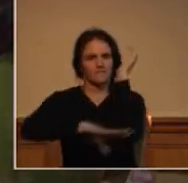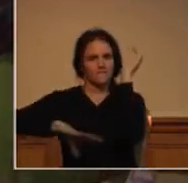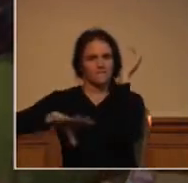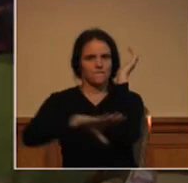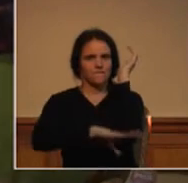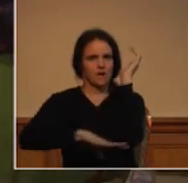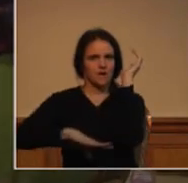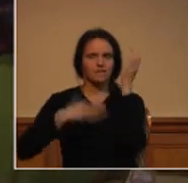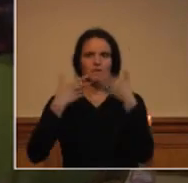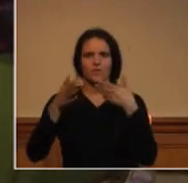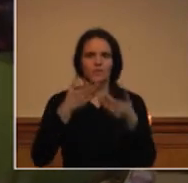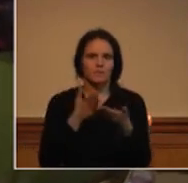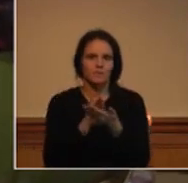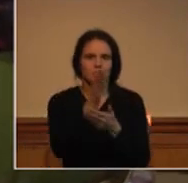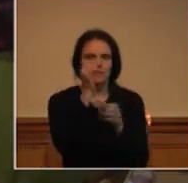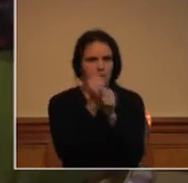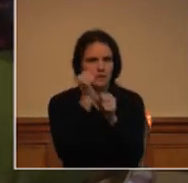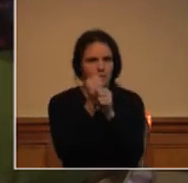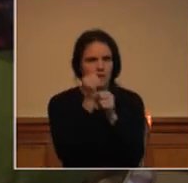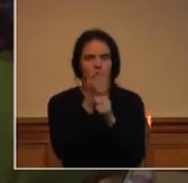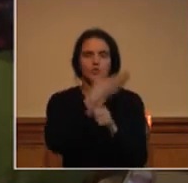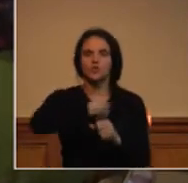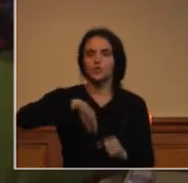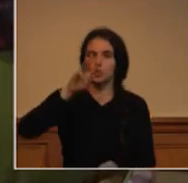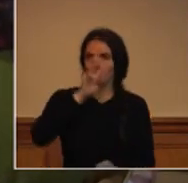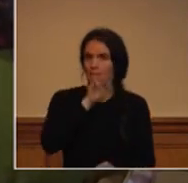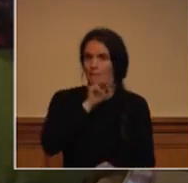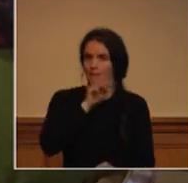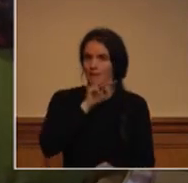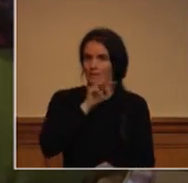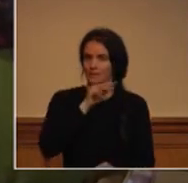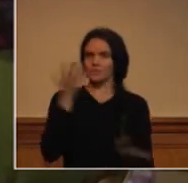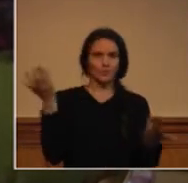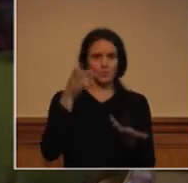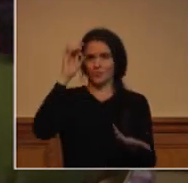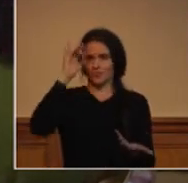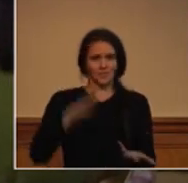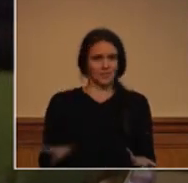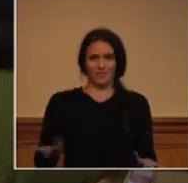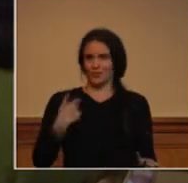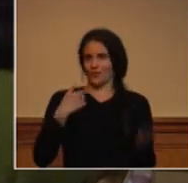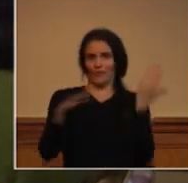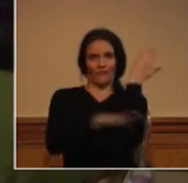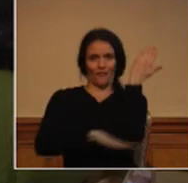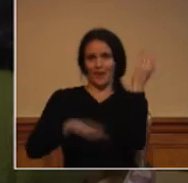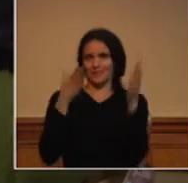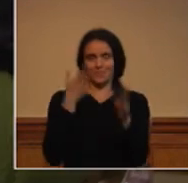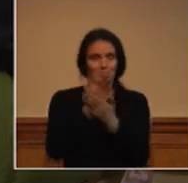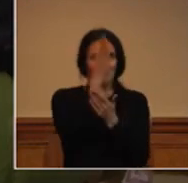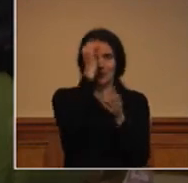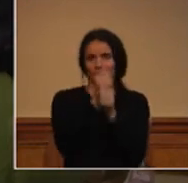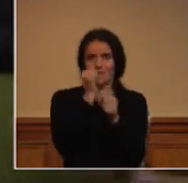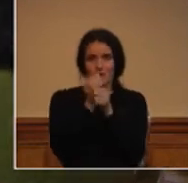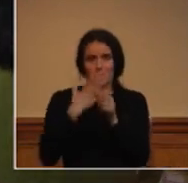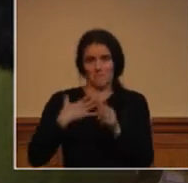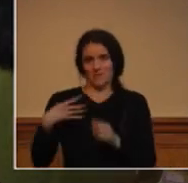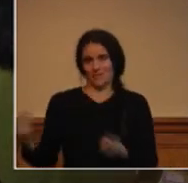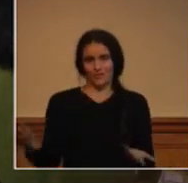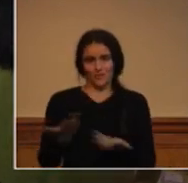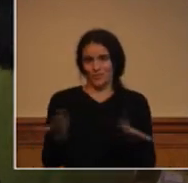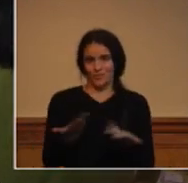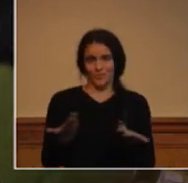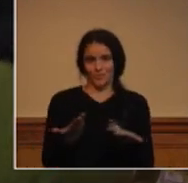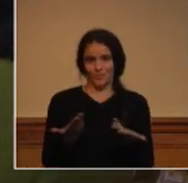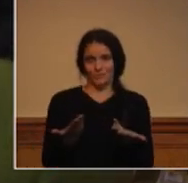dónde comenzar. Para nosotros como mamás, ¿cómo sabemos cuál es esa base? ¿Cómo